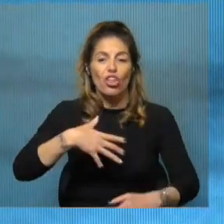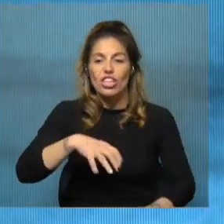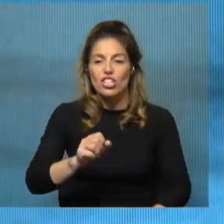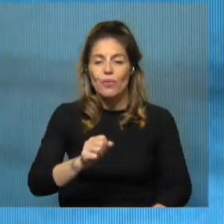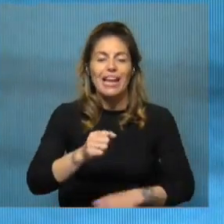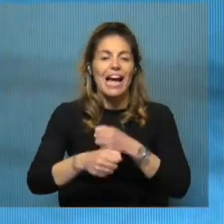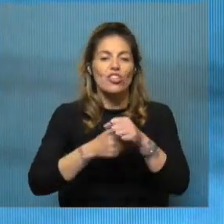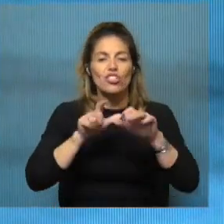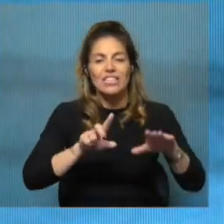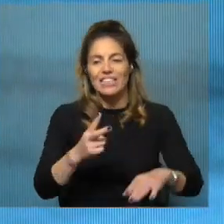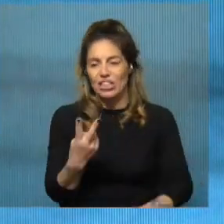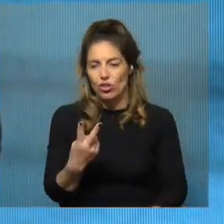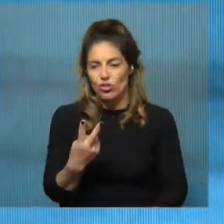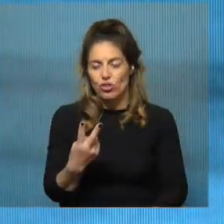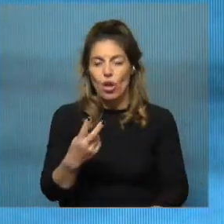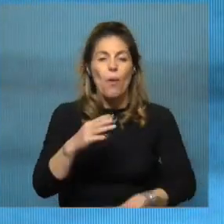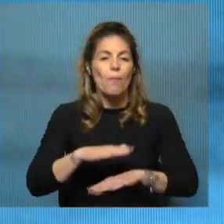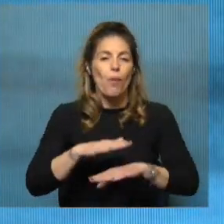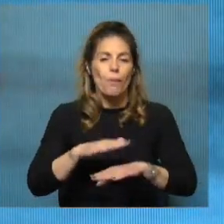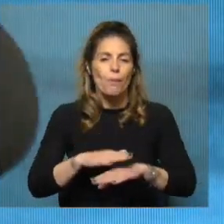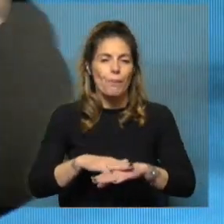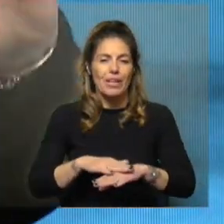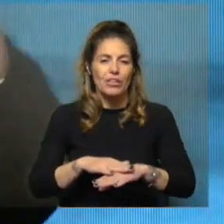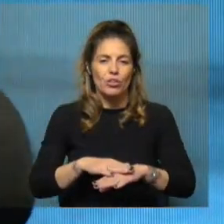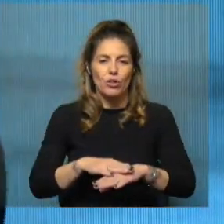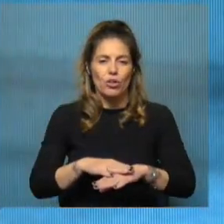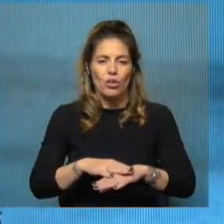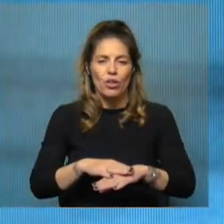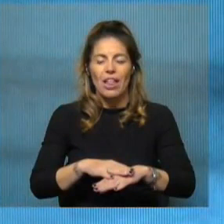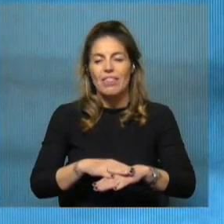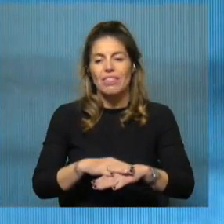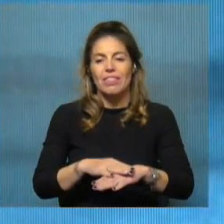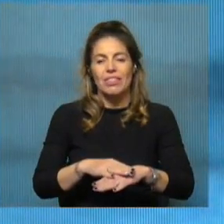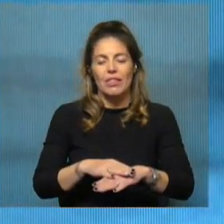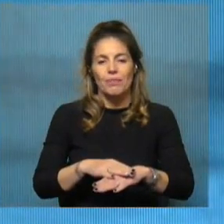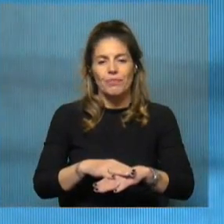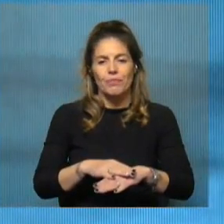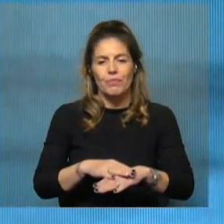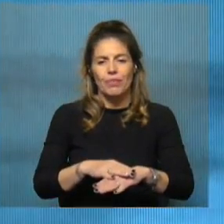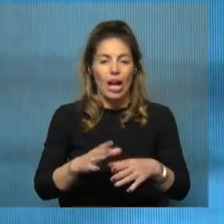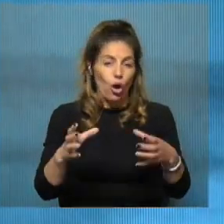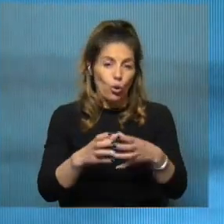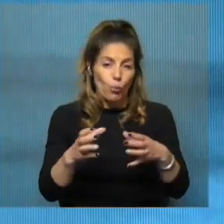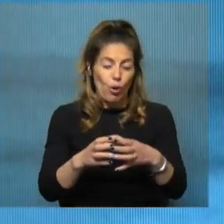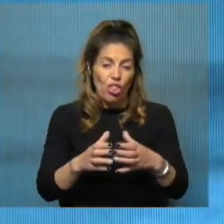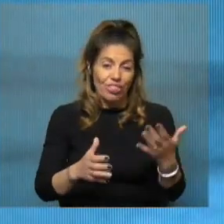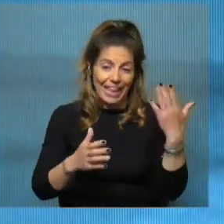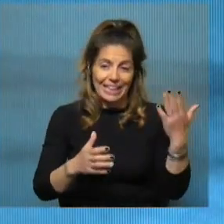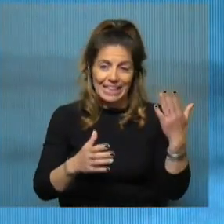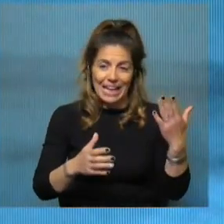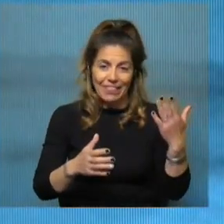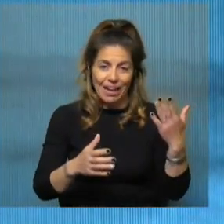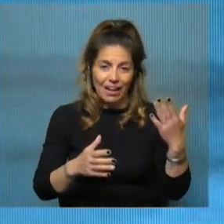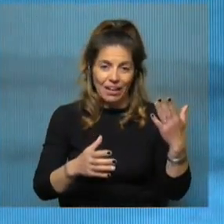72 era un momento de un de caídas absolutamente masivas de de los grupos de izquierda Armada sobre